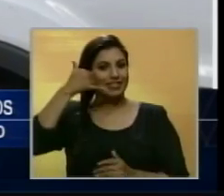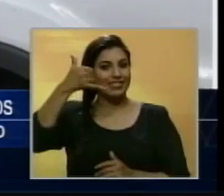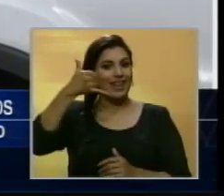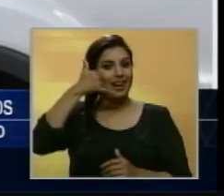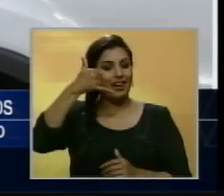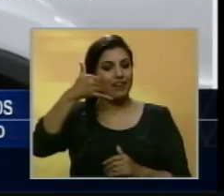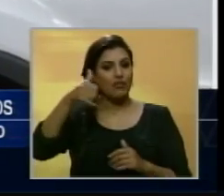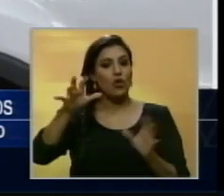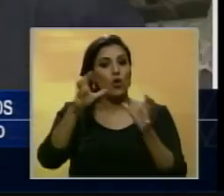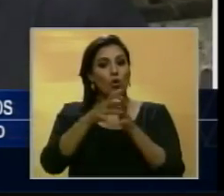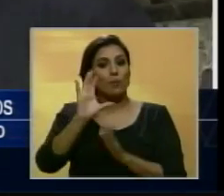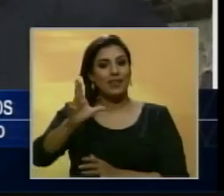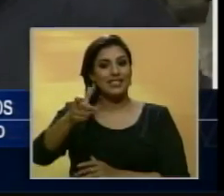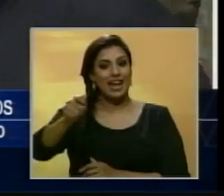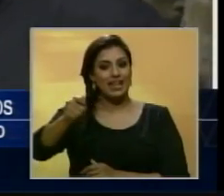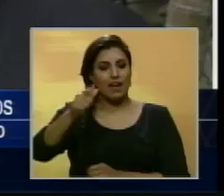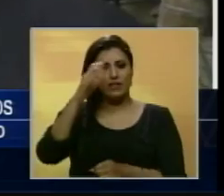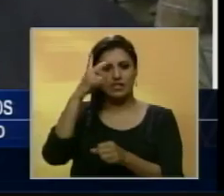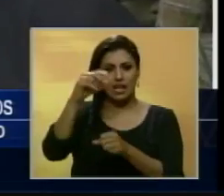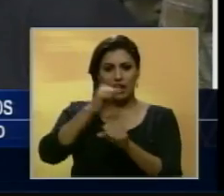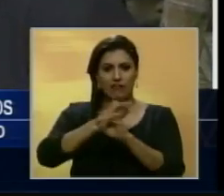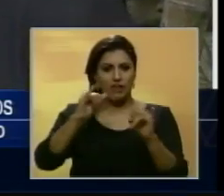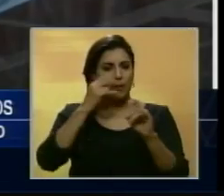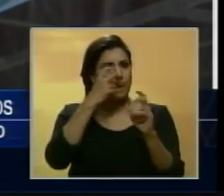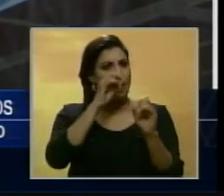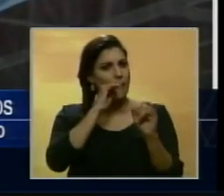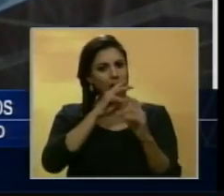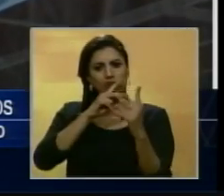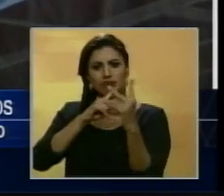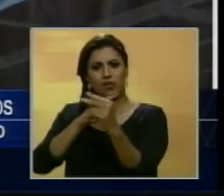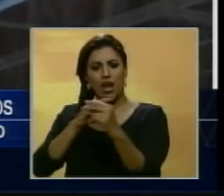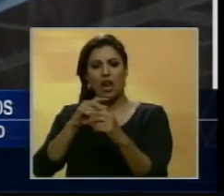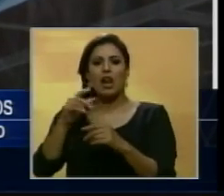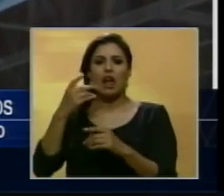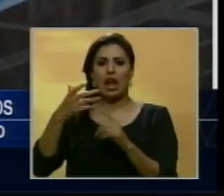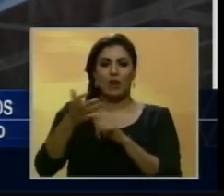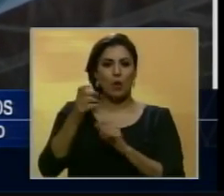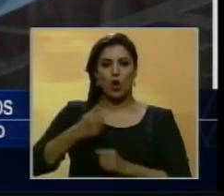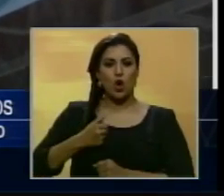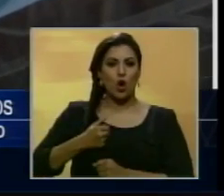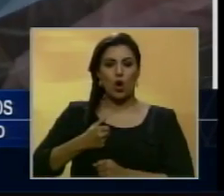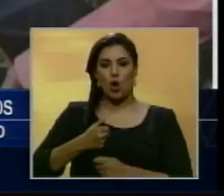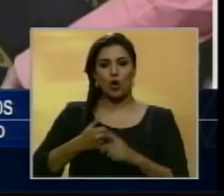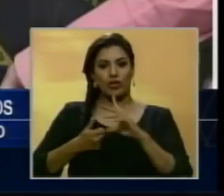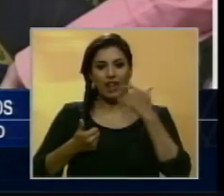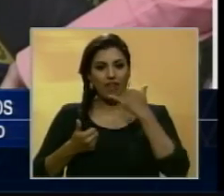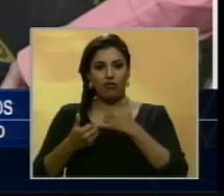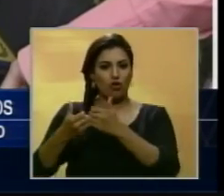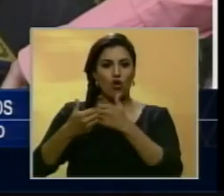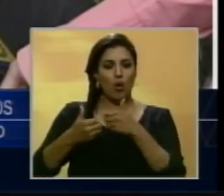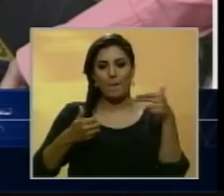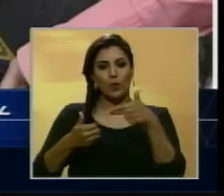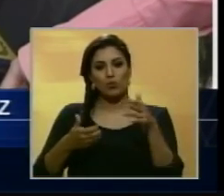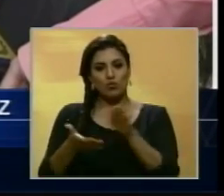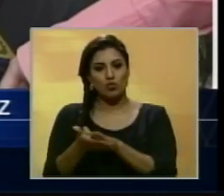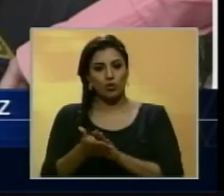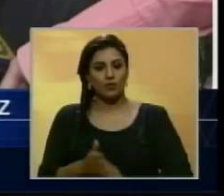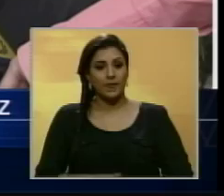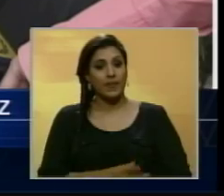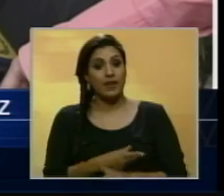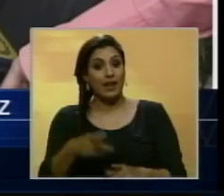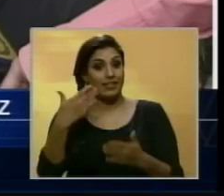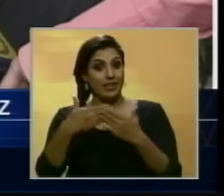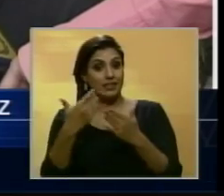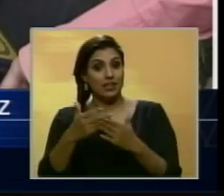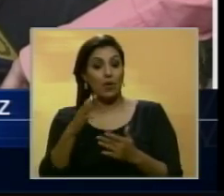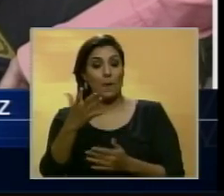en la zona 4 de Charallave cuando salía de visitar a su papá. Se presume que la víctima se resistió al robo. Los testigos lo que dicen